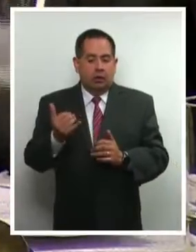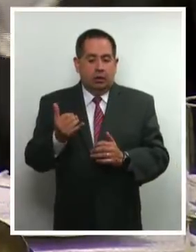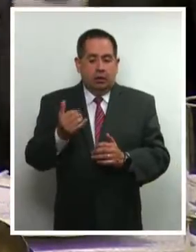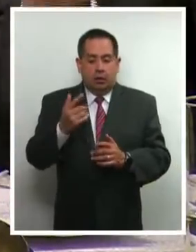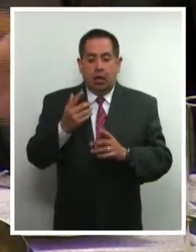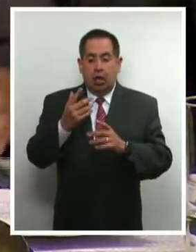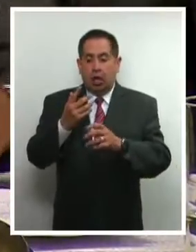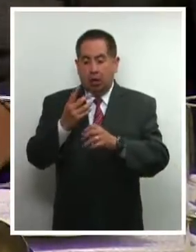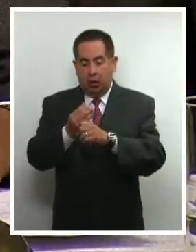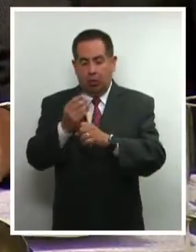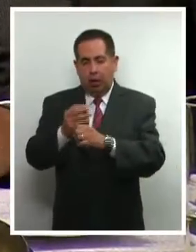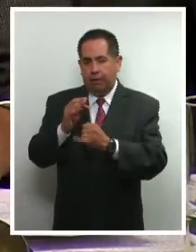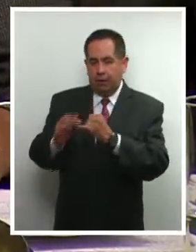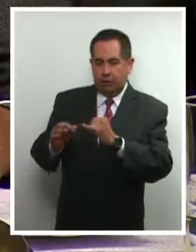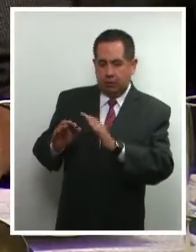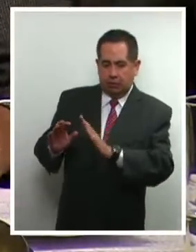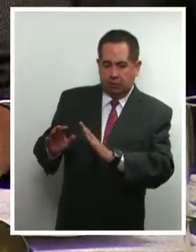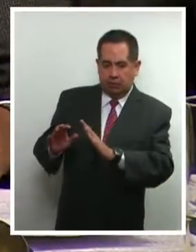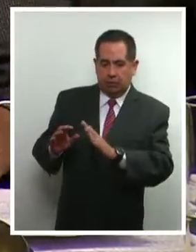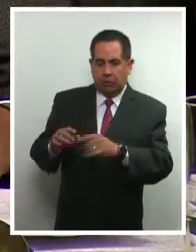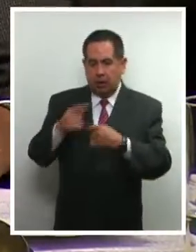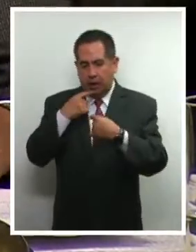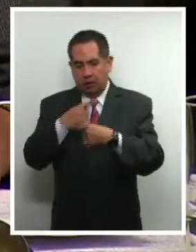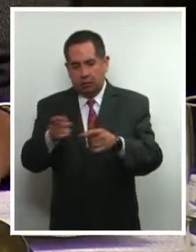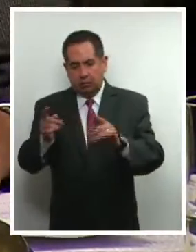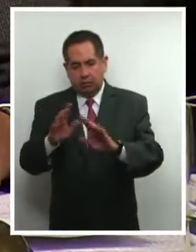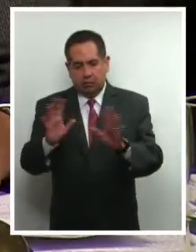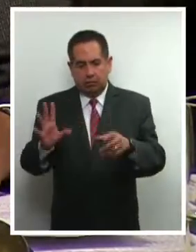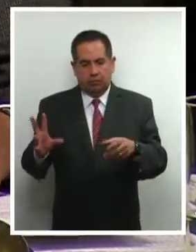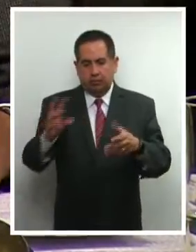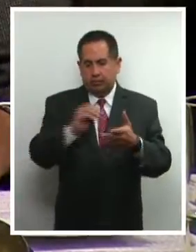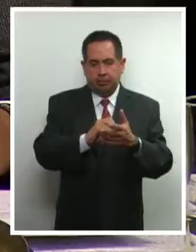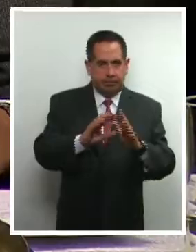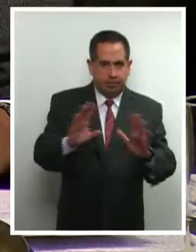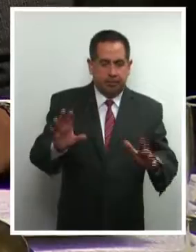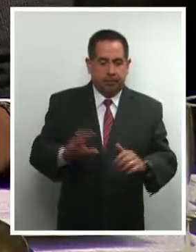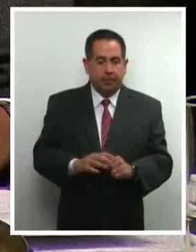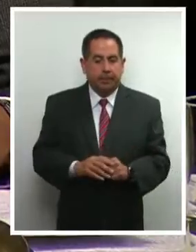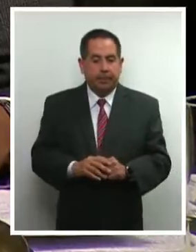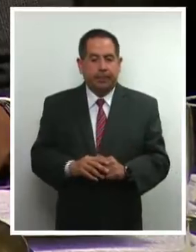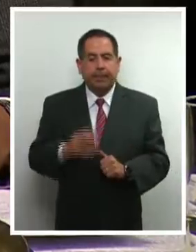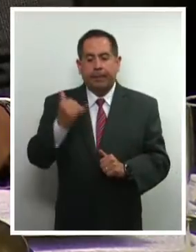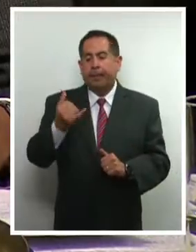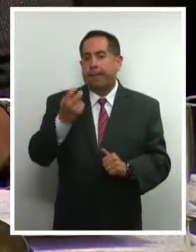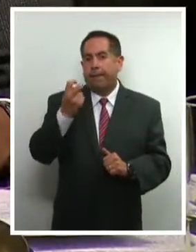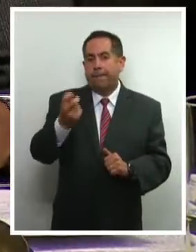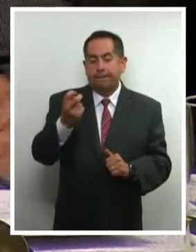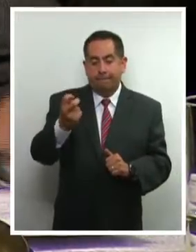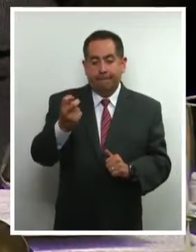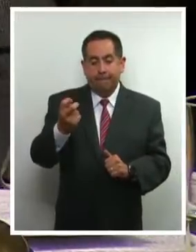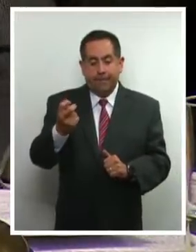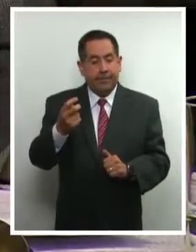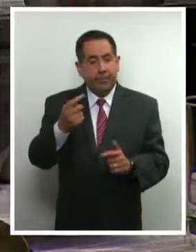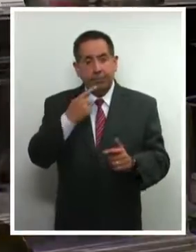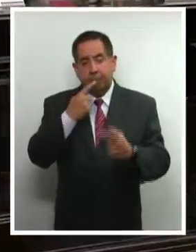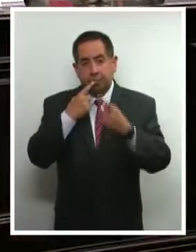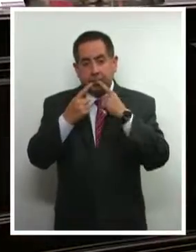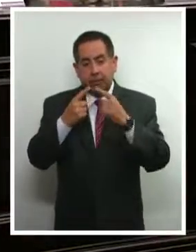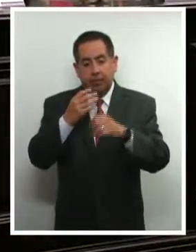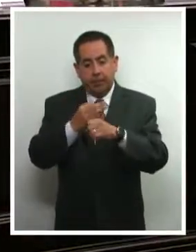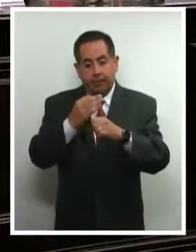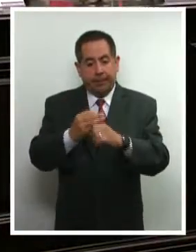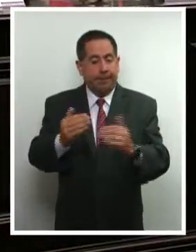Los modificados al final, cuando se haga la declaratoria, esos ya están incorporados. Y por eso tendríamos que